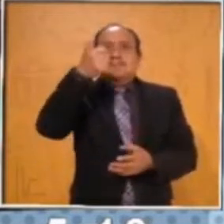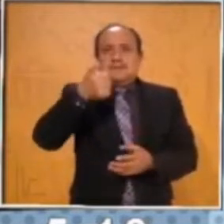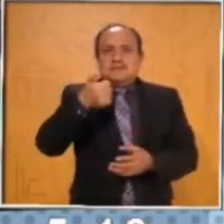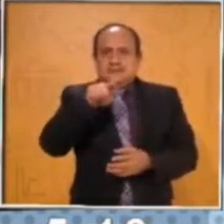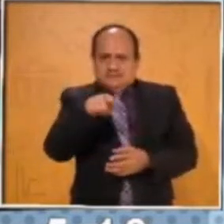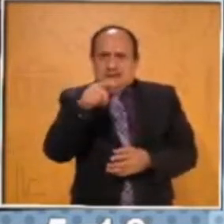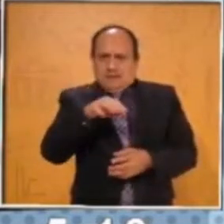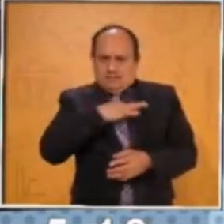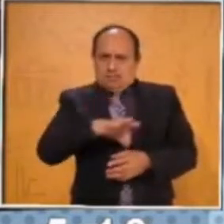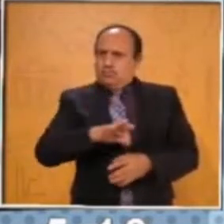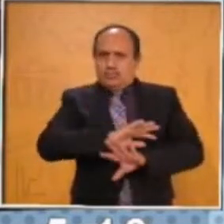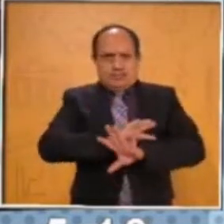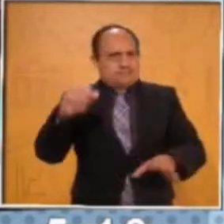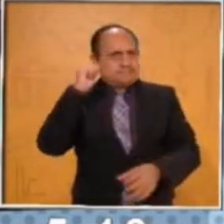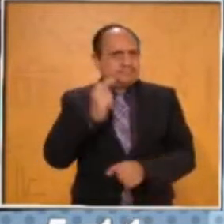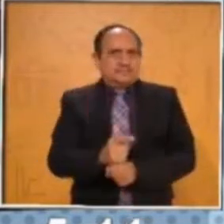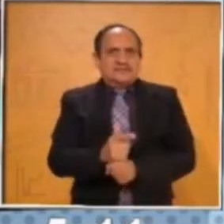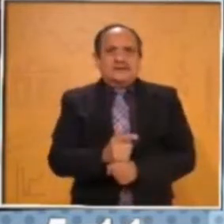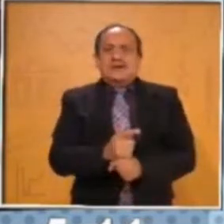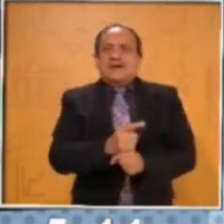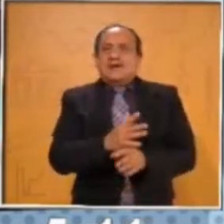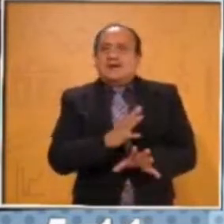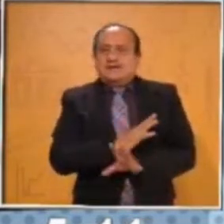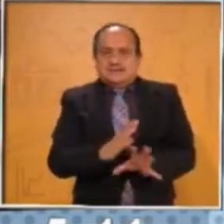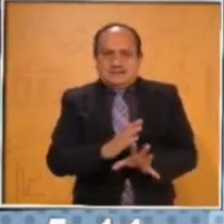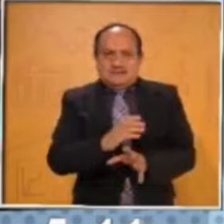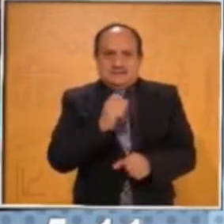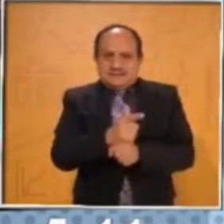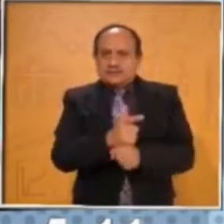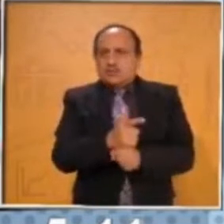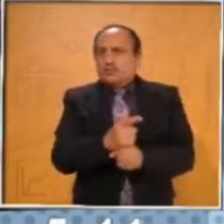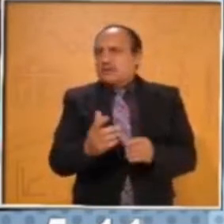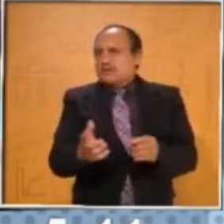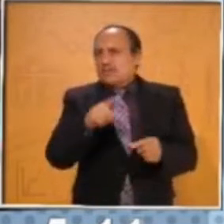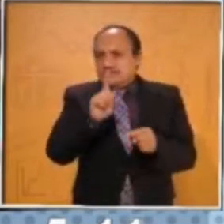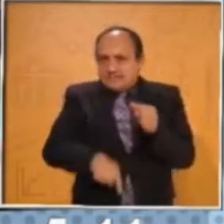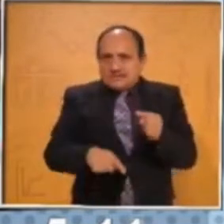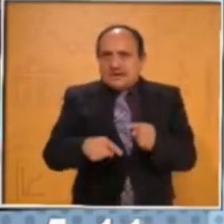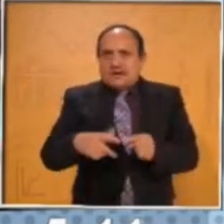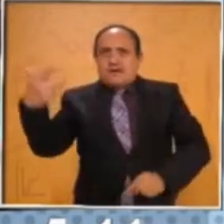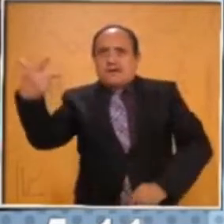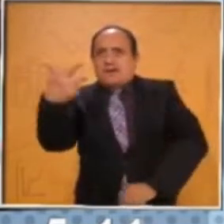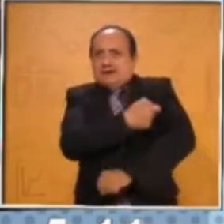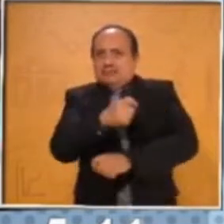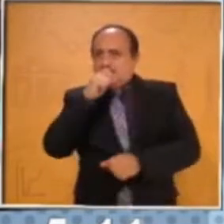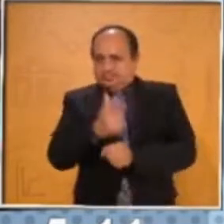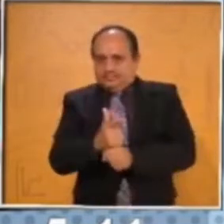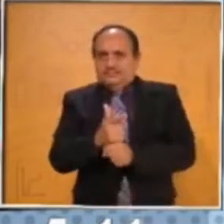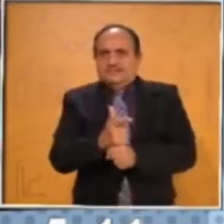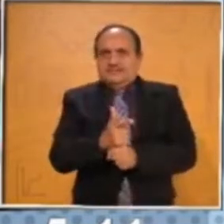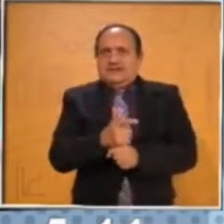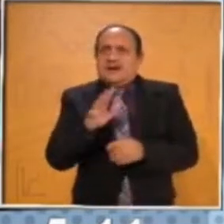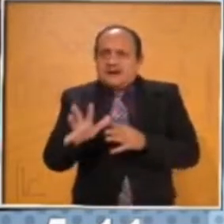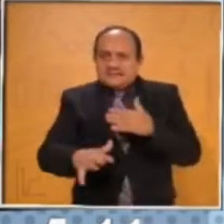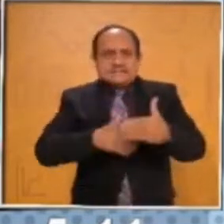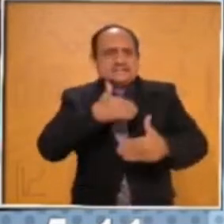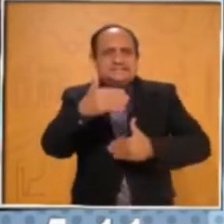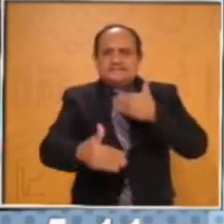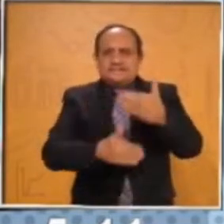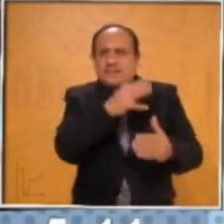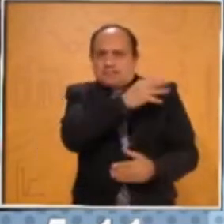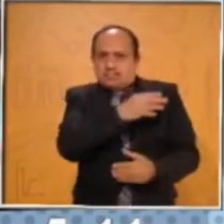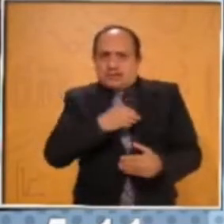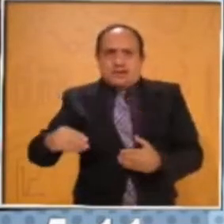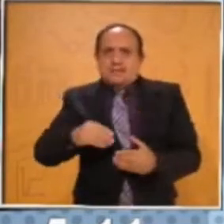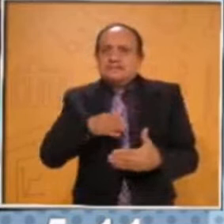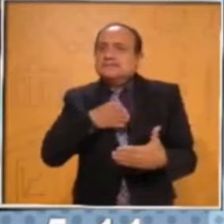conocía, pudo por fin darle un golpe casi letal. Inventó la vacuna. Así siguió tratando de sobrevivir, pero los